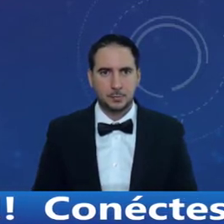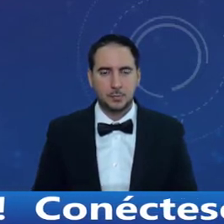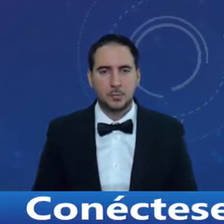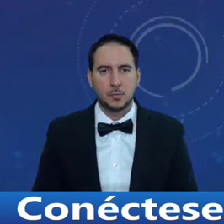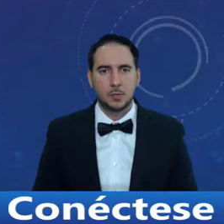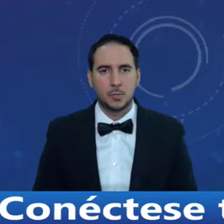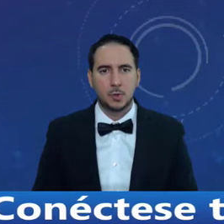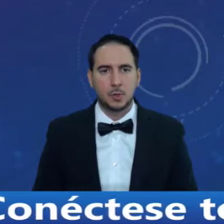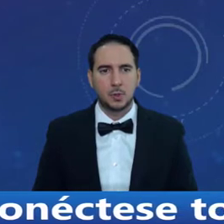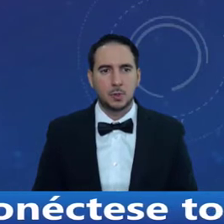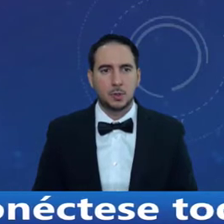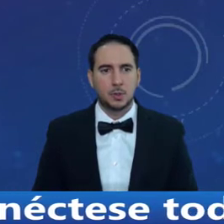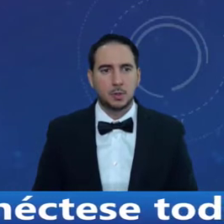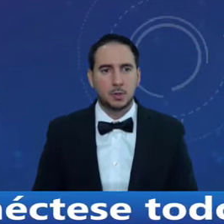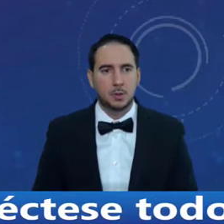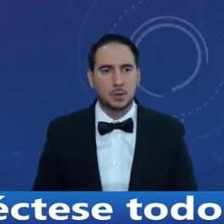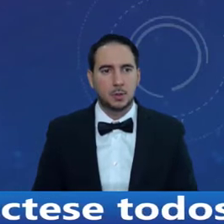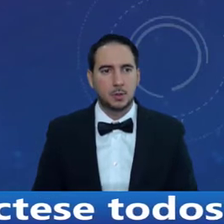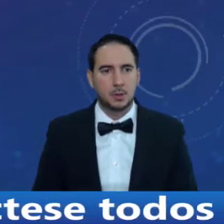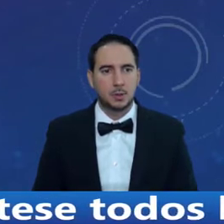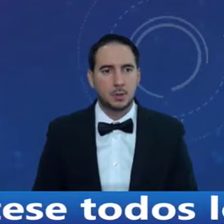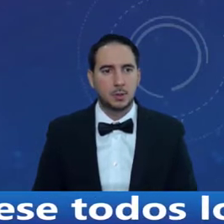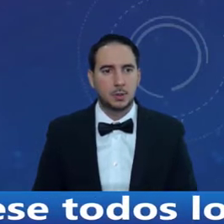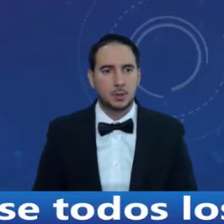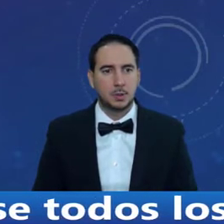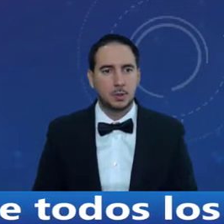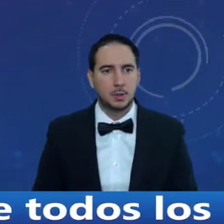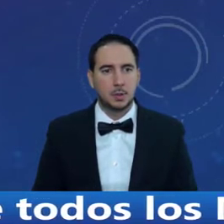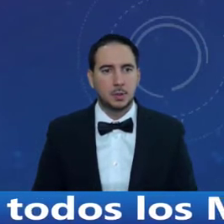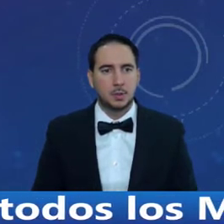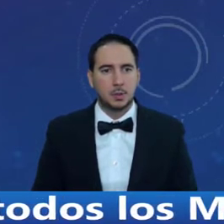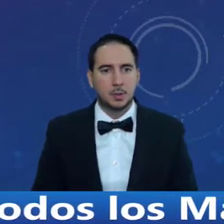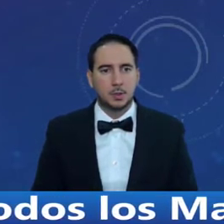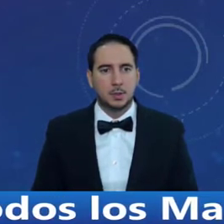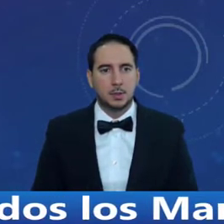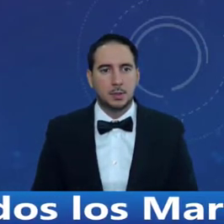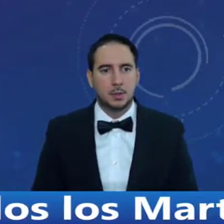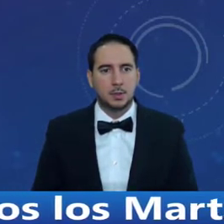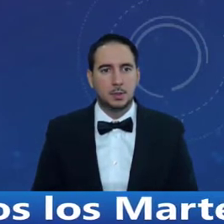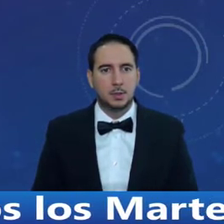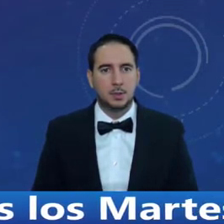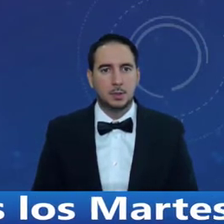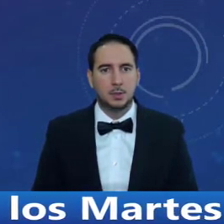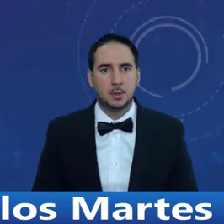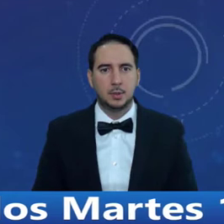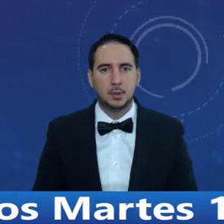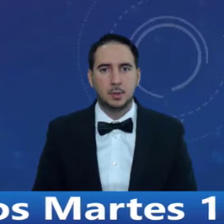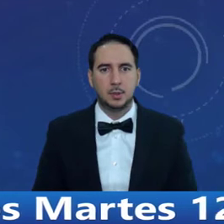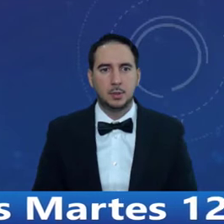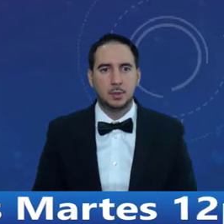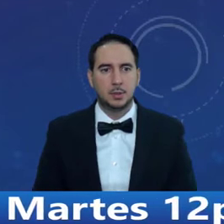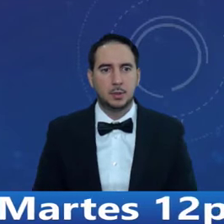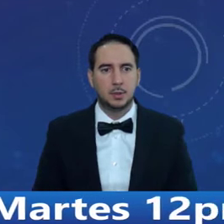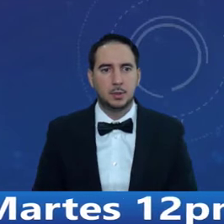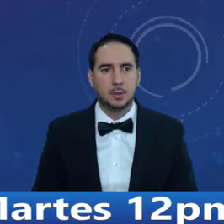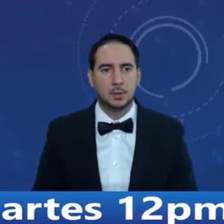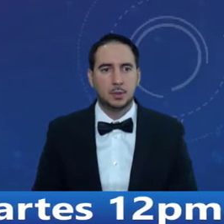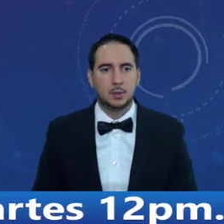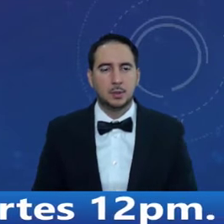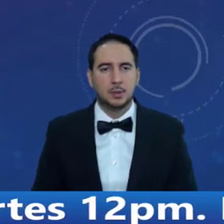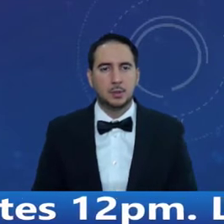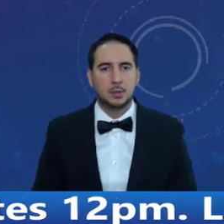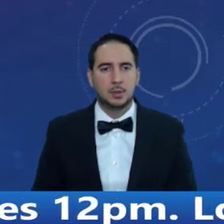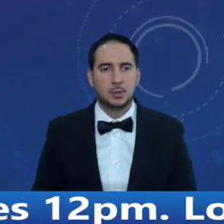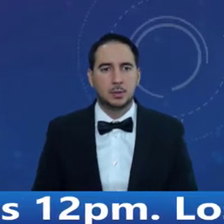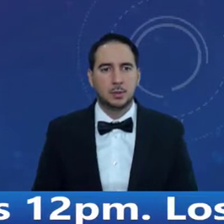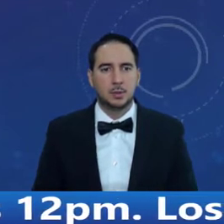Yo creo que yo tomé mi real estate con más de dos años y me costó creo como 65 dólares, nada más. Obviamente hay una